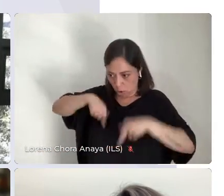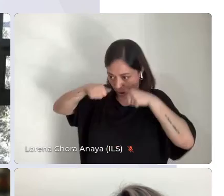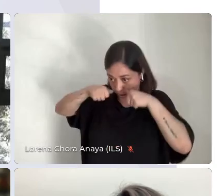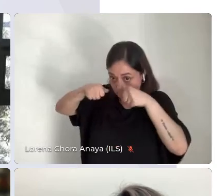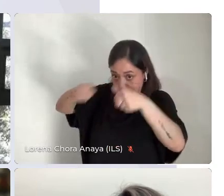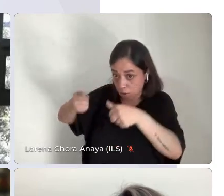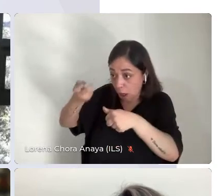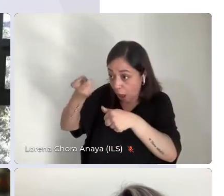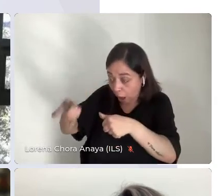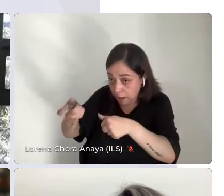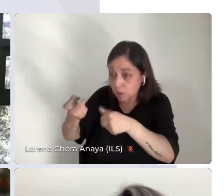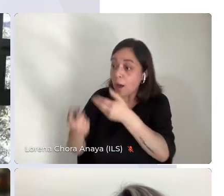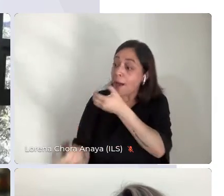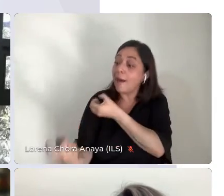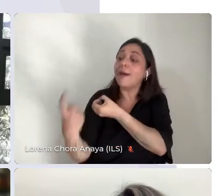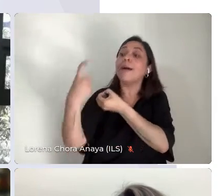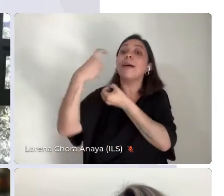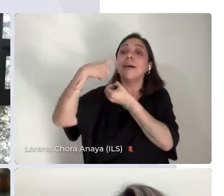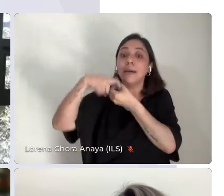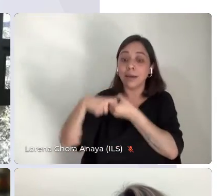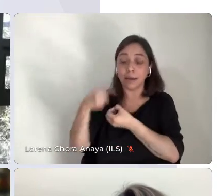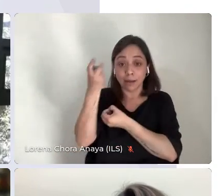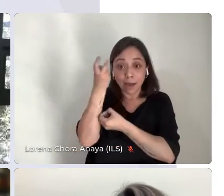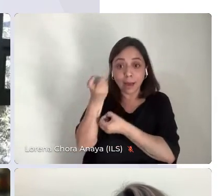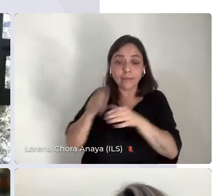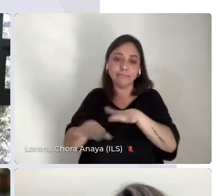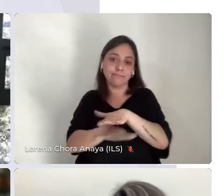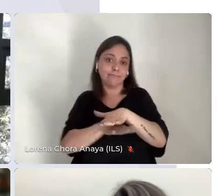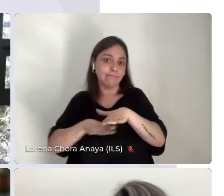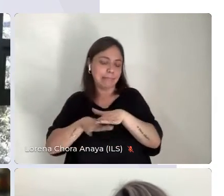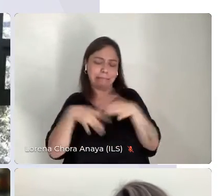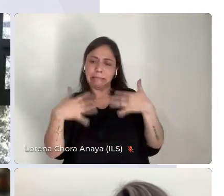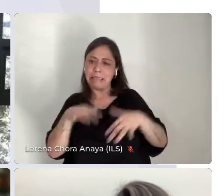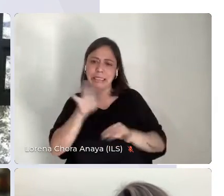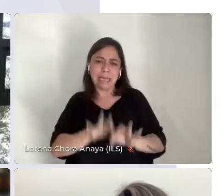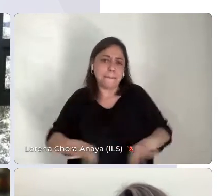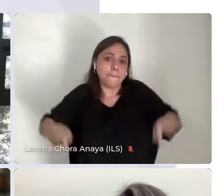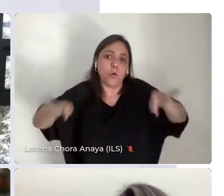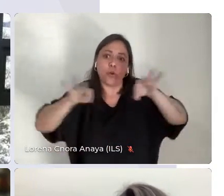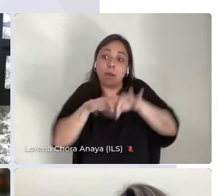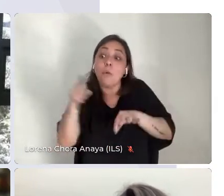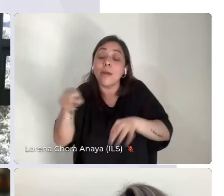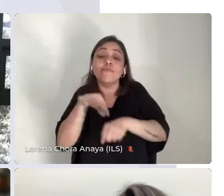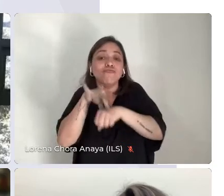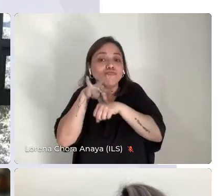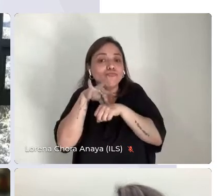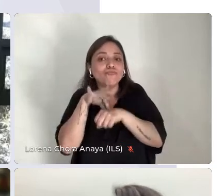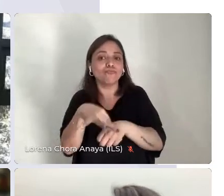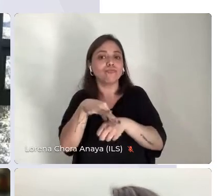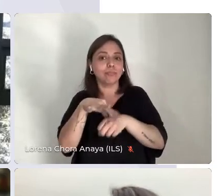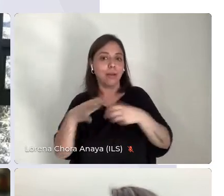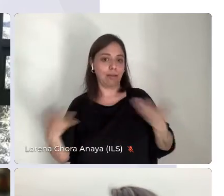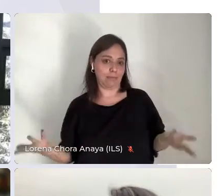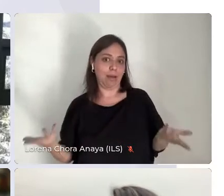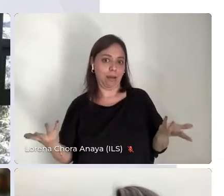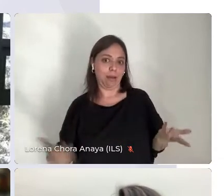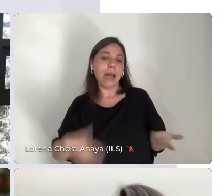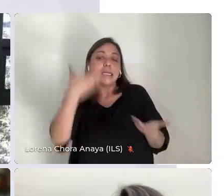las soluciones, eso es básico, porque ellos son muchas veces los que viven el problema y entonces los que saben dónde está la solución.